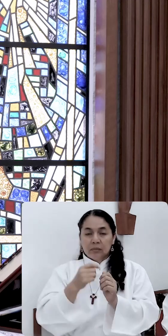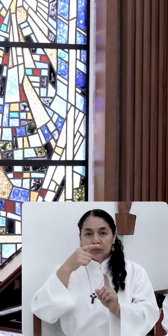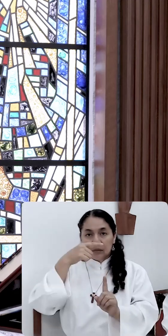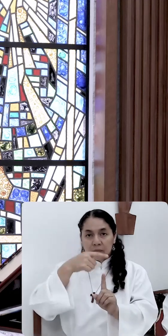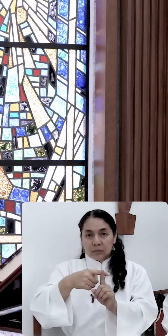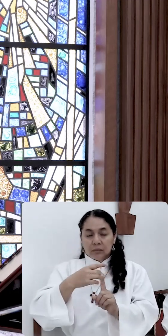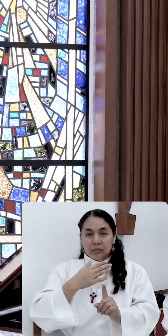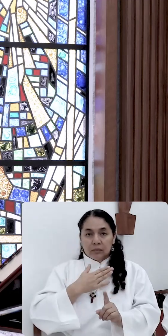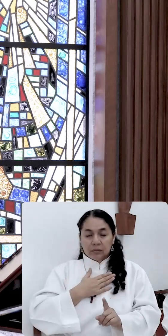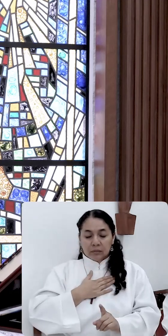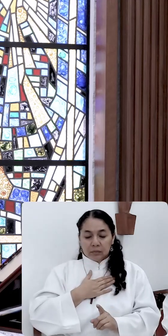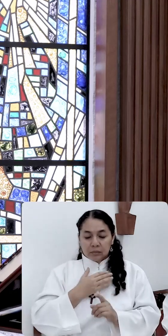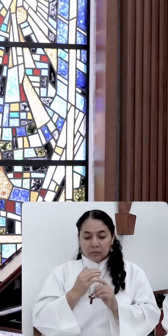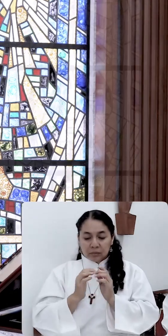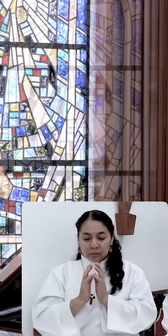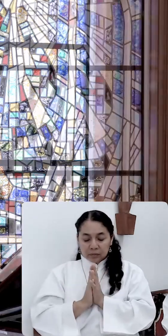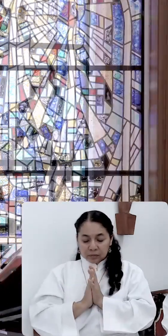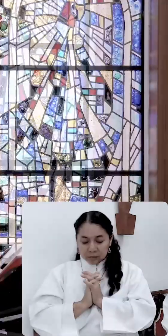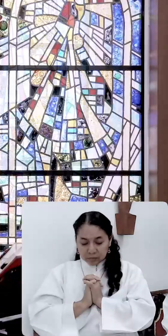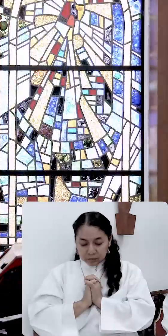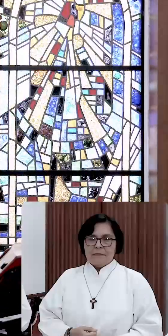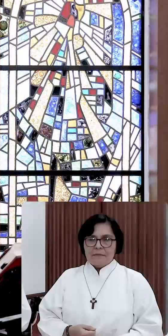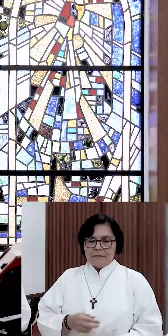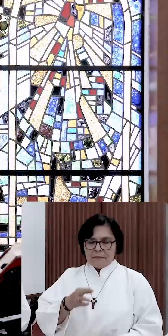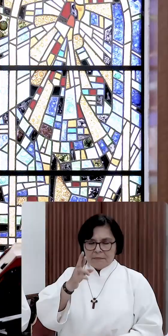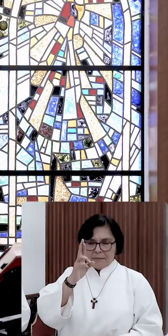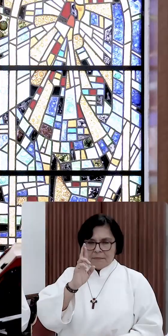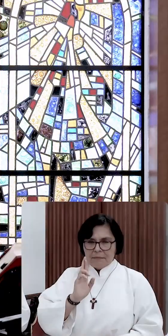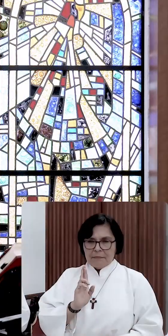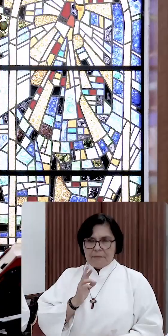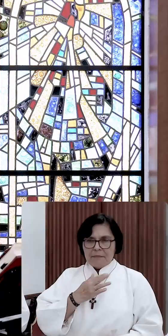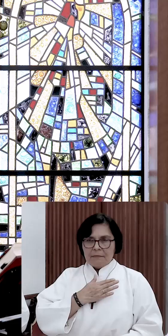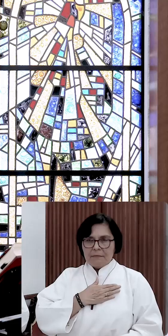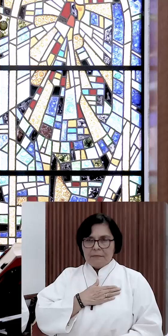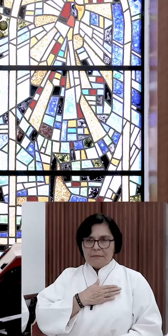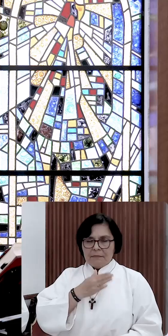esto en conmemoración mía.